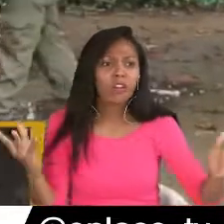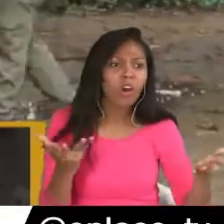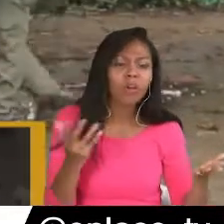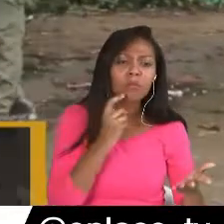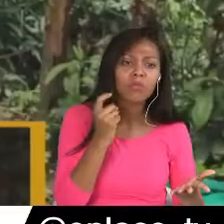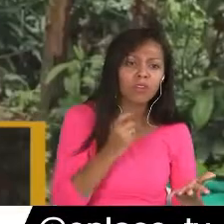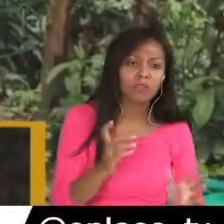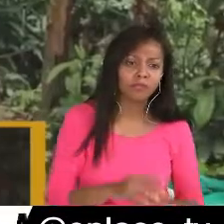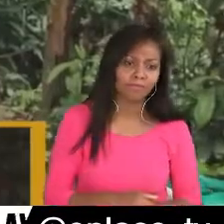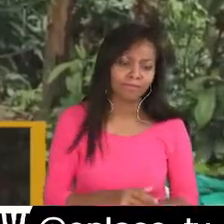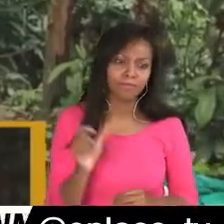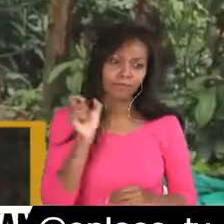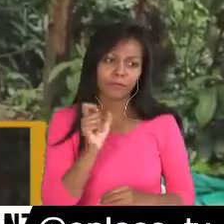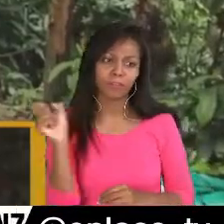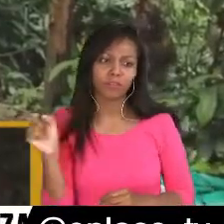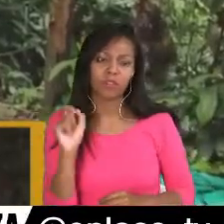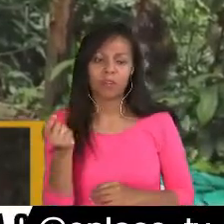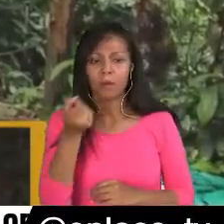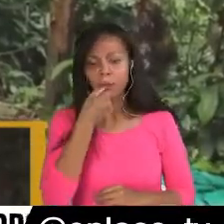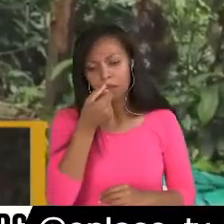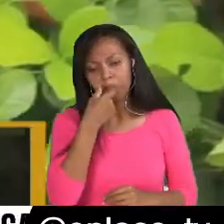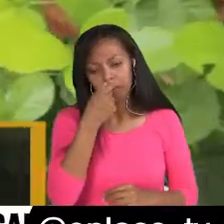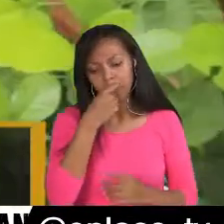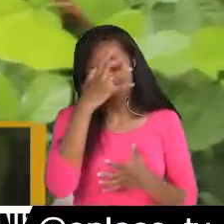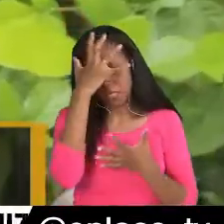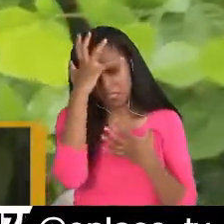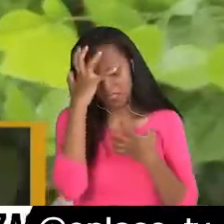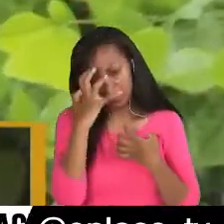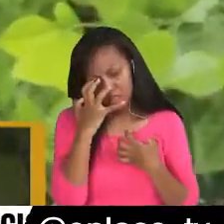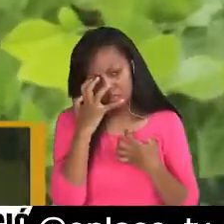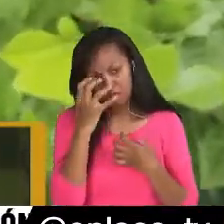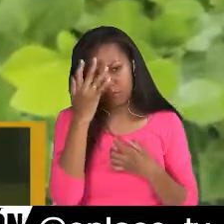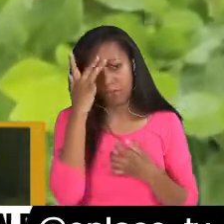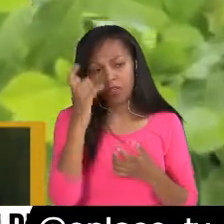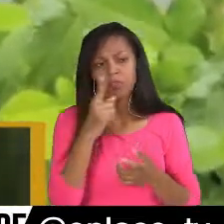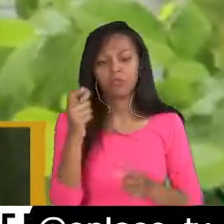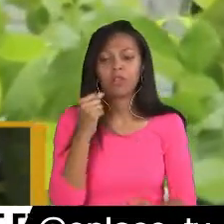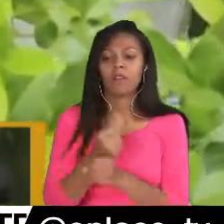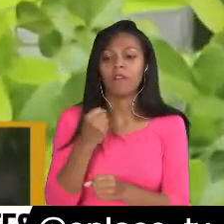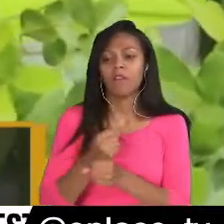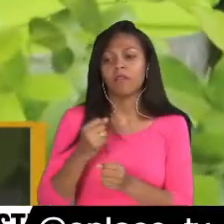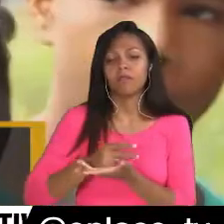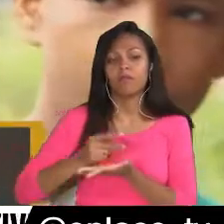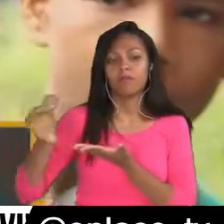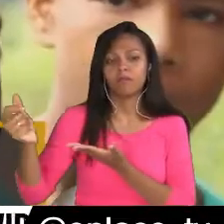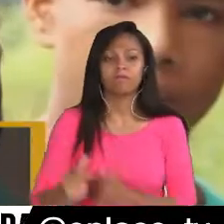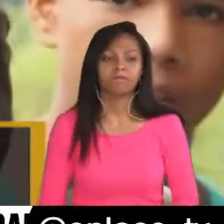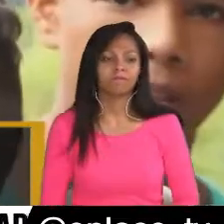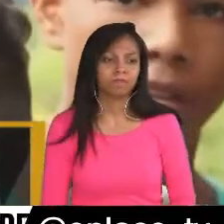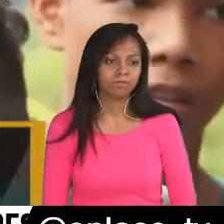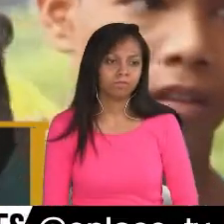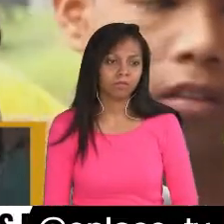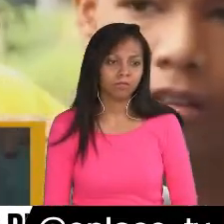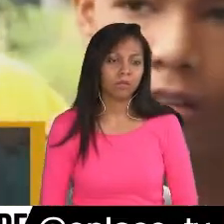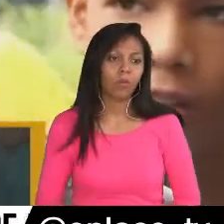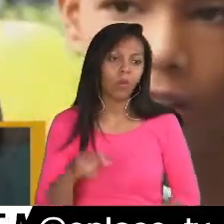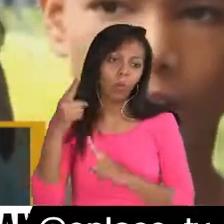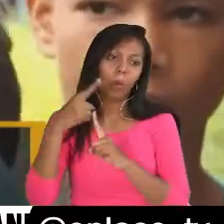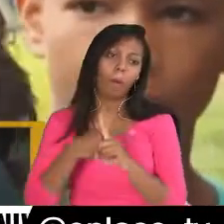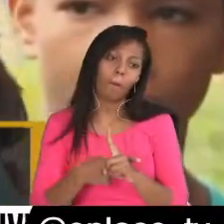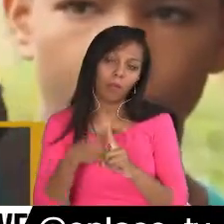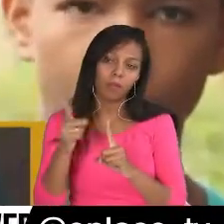parecer, tomaba medicamentos para la depresión luego de haber sido despedido de su empleo. Él tuvo un mes de haber estado internado, tenía un mes